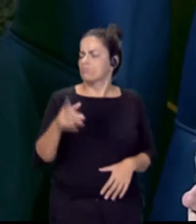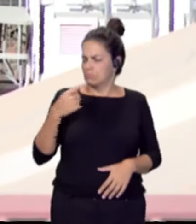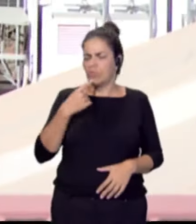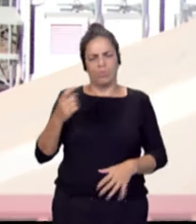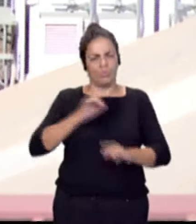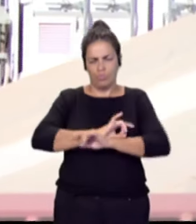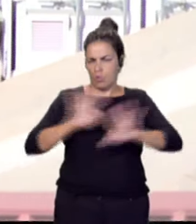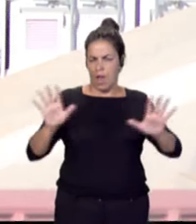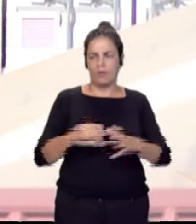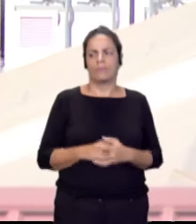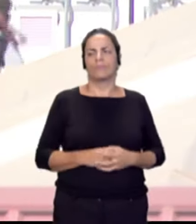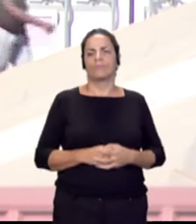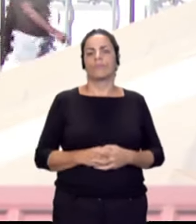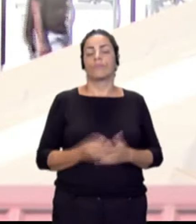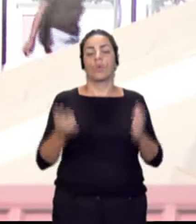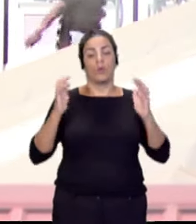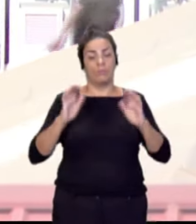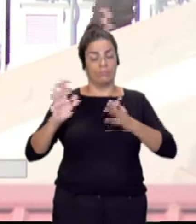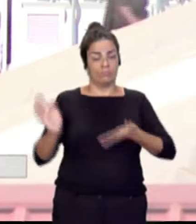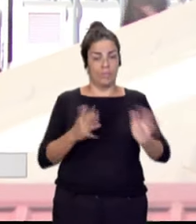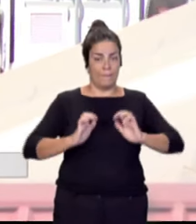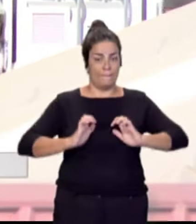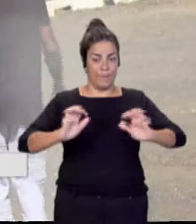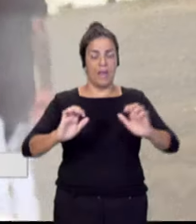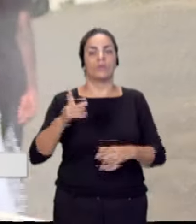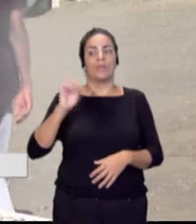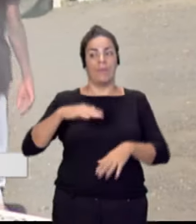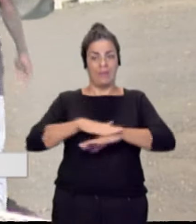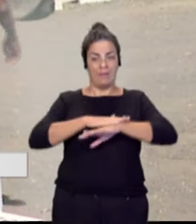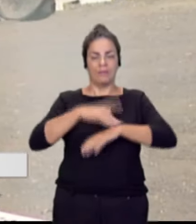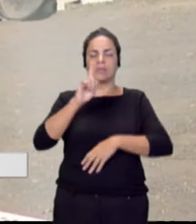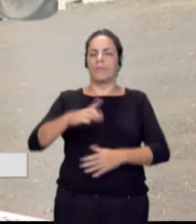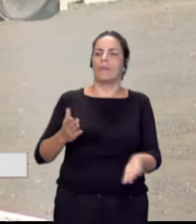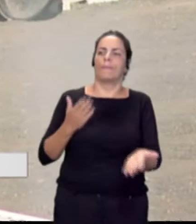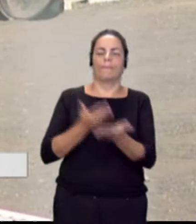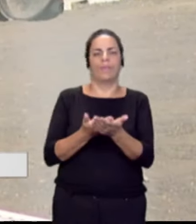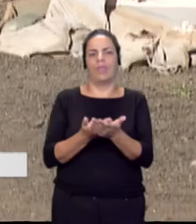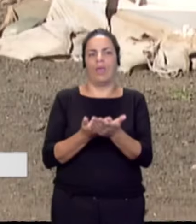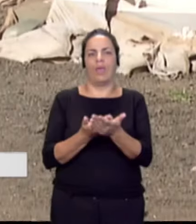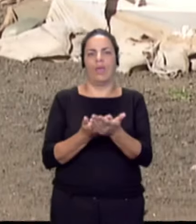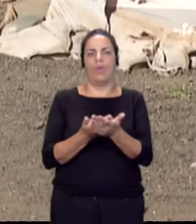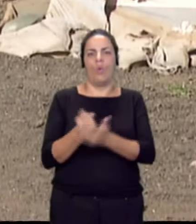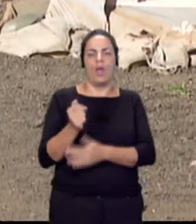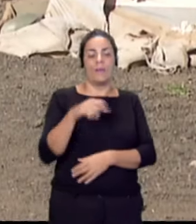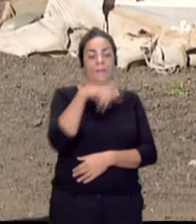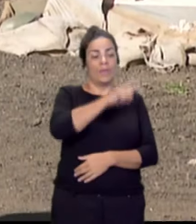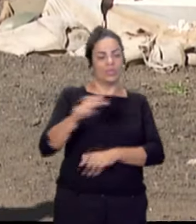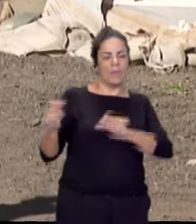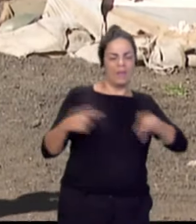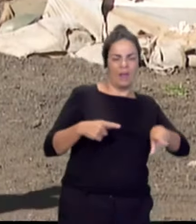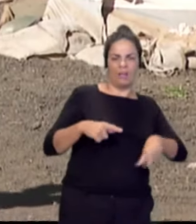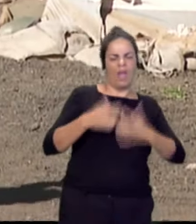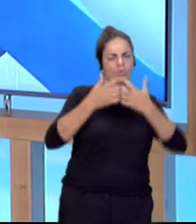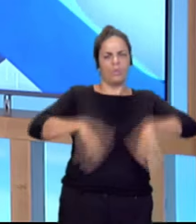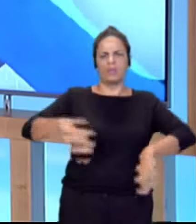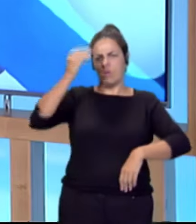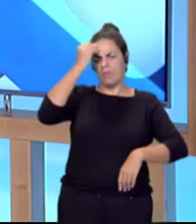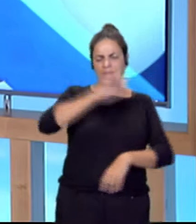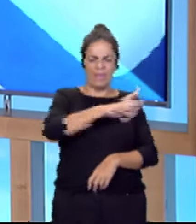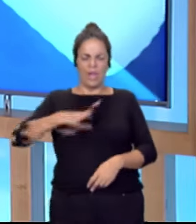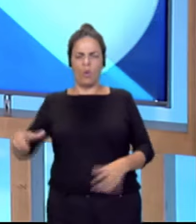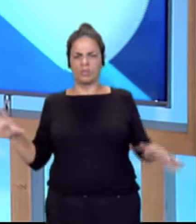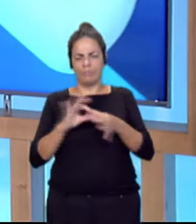duda. Una sesión plenaria en la que el Ejecutivo también ha pedido que no se relacione delincuencia con personas migrantes.